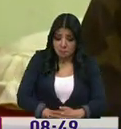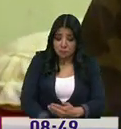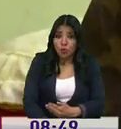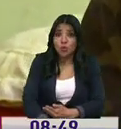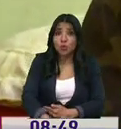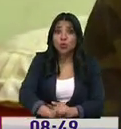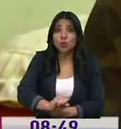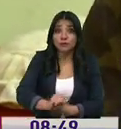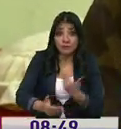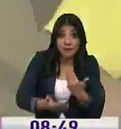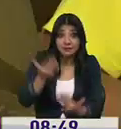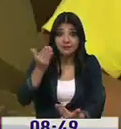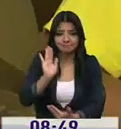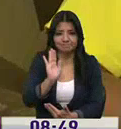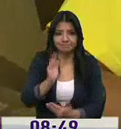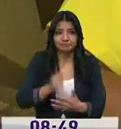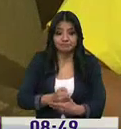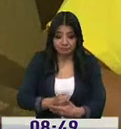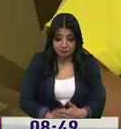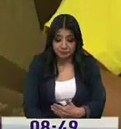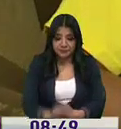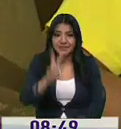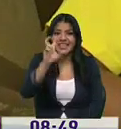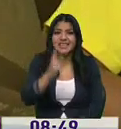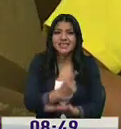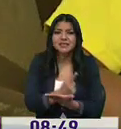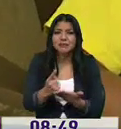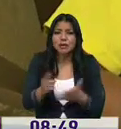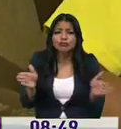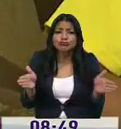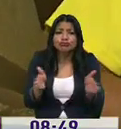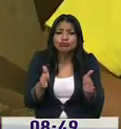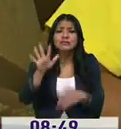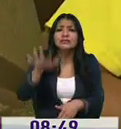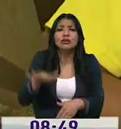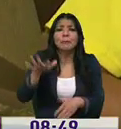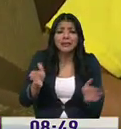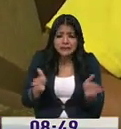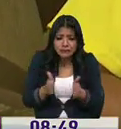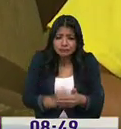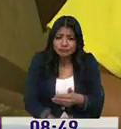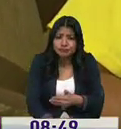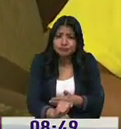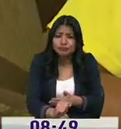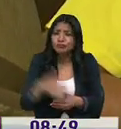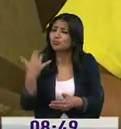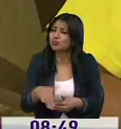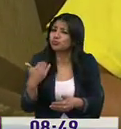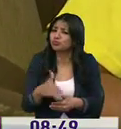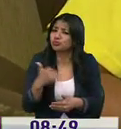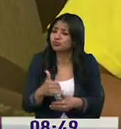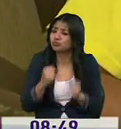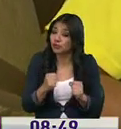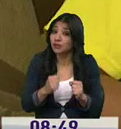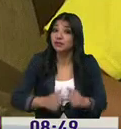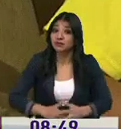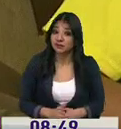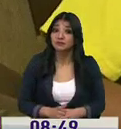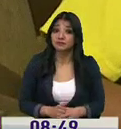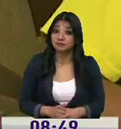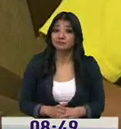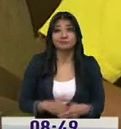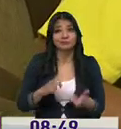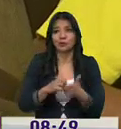no ha sido fácil. Él nació de 30 semanas, demasiado chiquito. Fue un niño un prematuro extremo.